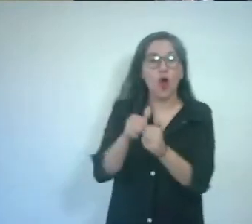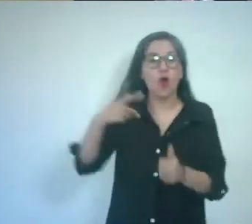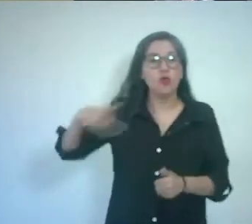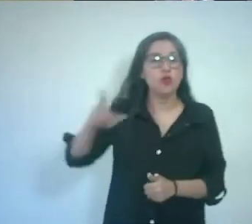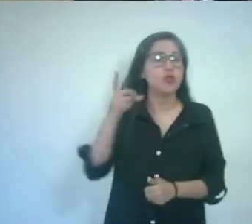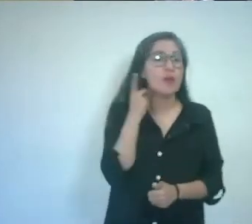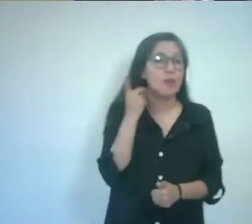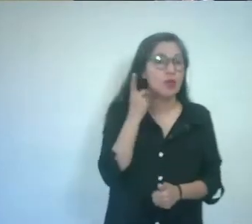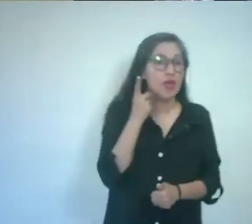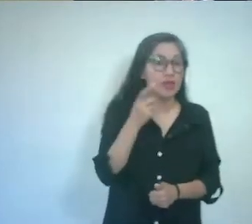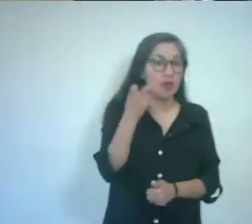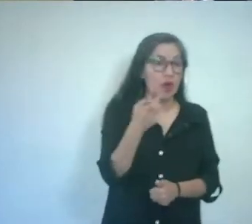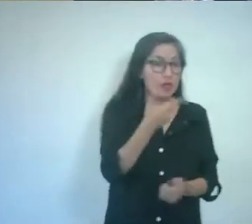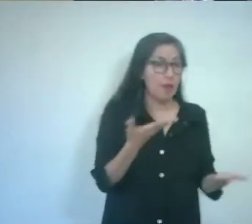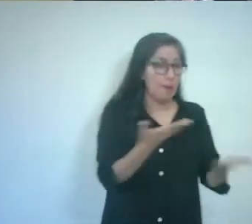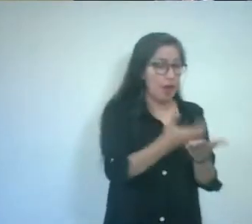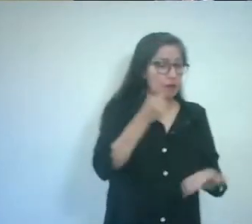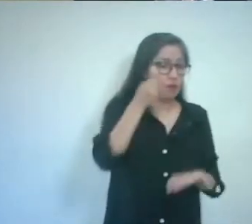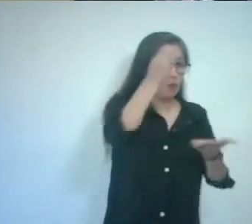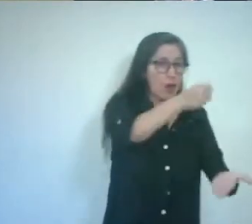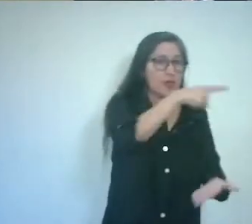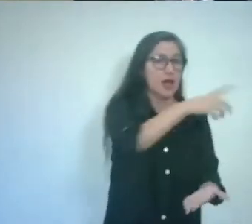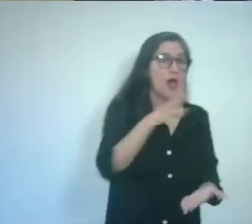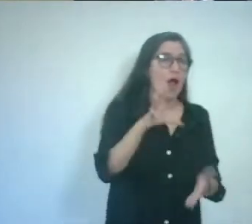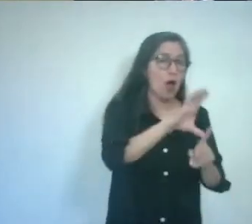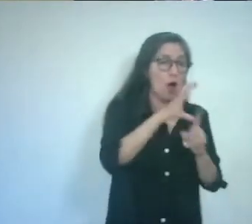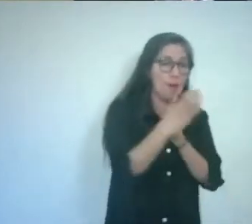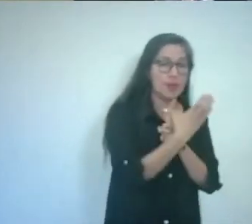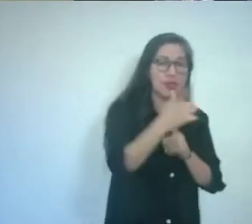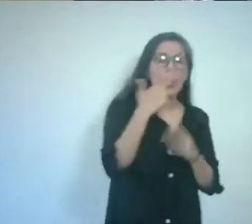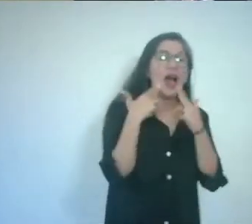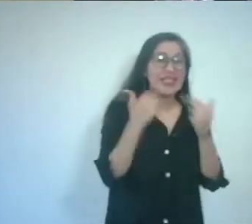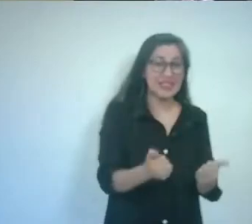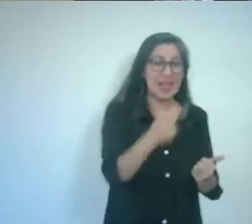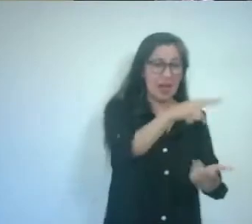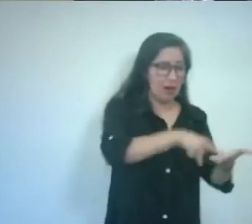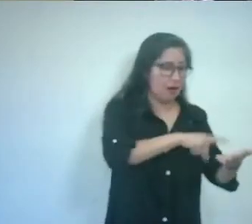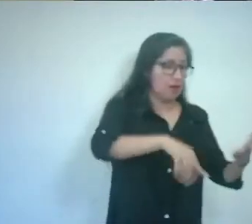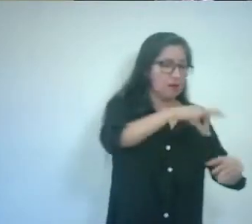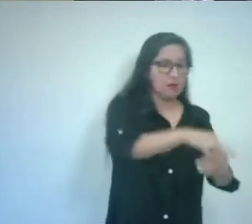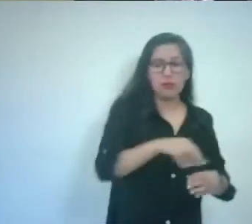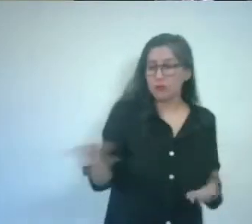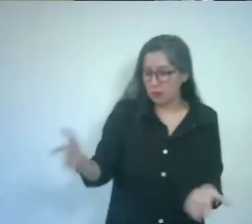el día que salió el dictamen de presupuesto de la Comisión de Hacienda, así como la votación en pleno.